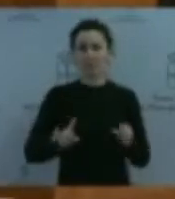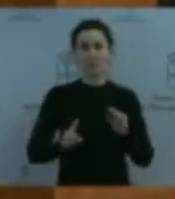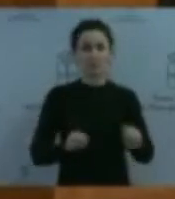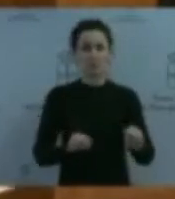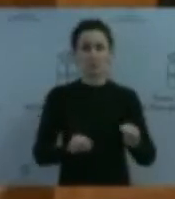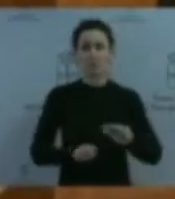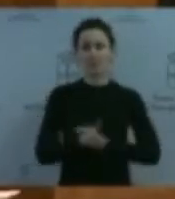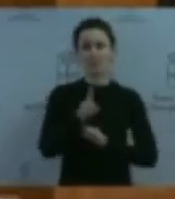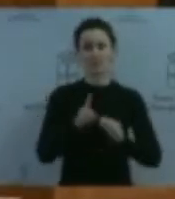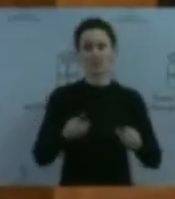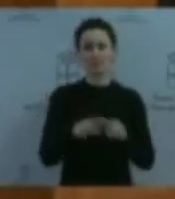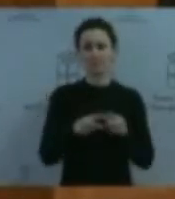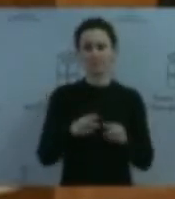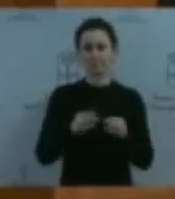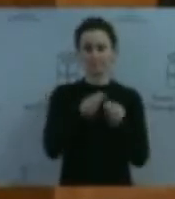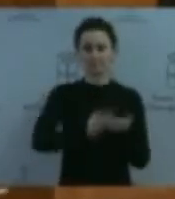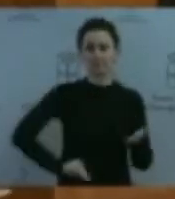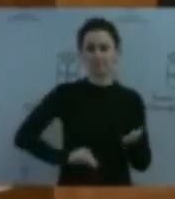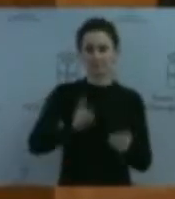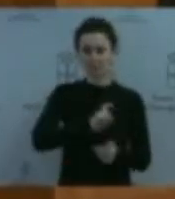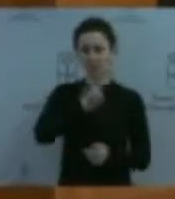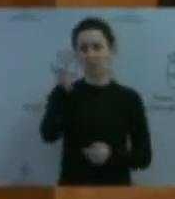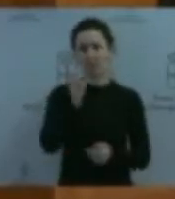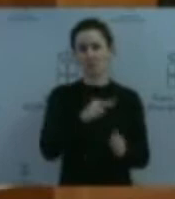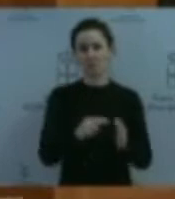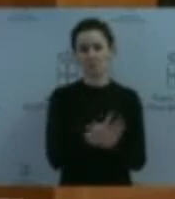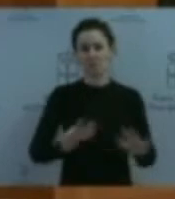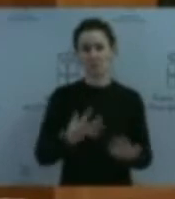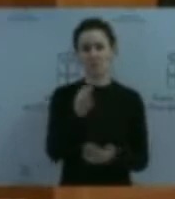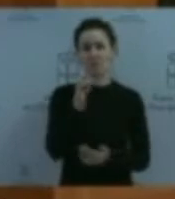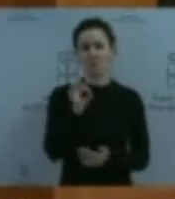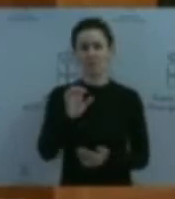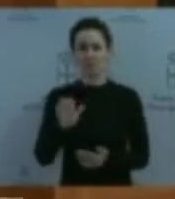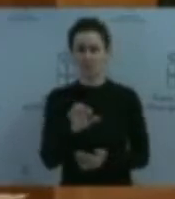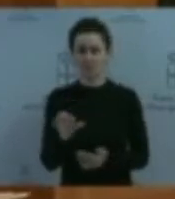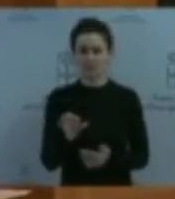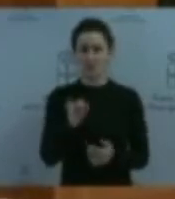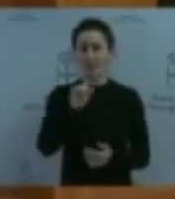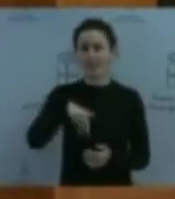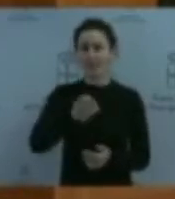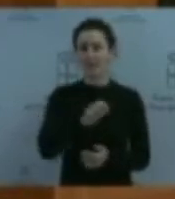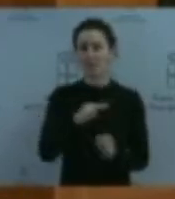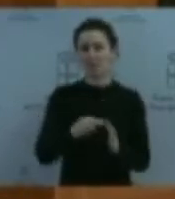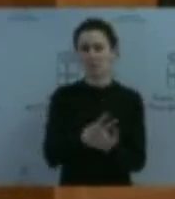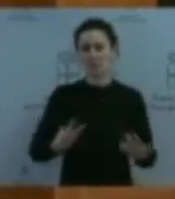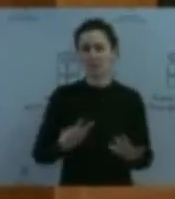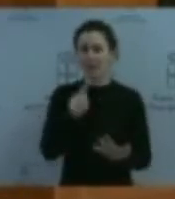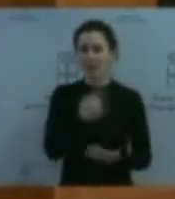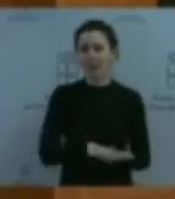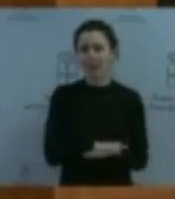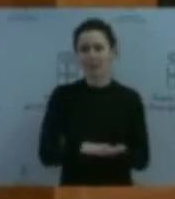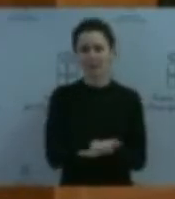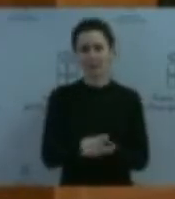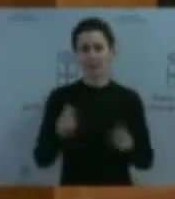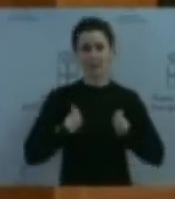FOESA en 2019, sobre la base de datos oficiales del INE de 2017, señalaba que la vivienda ya era el principal factor de exclusión en